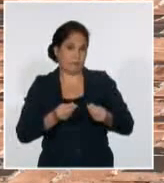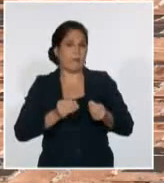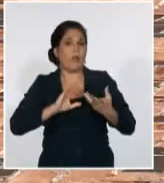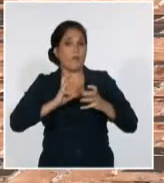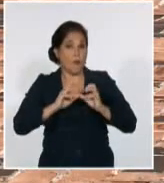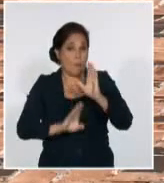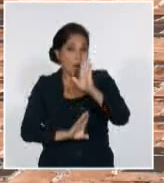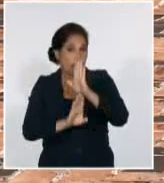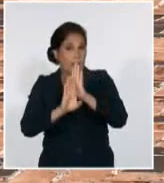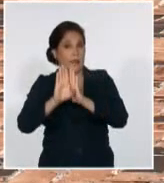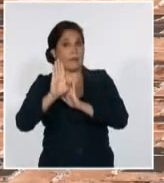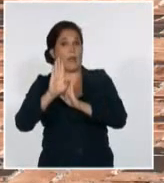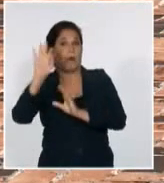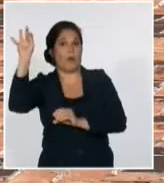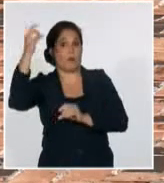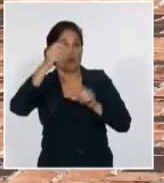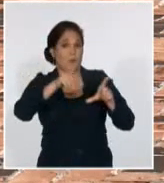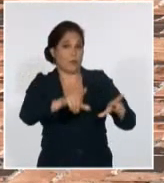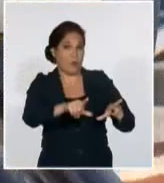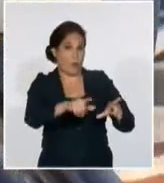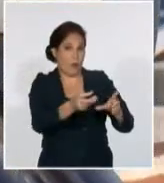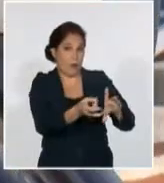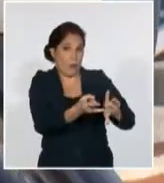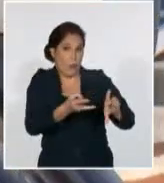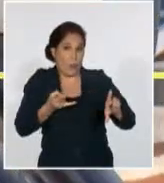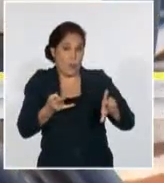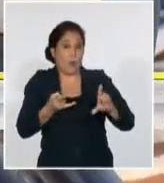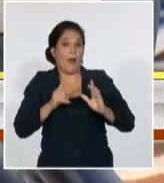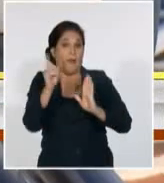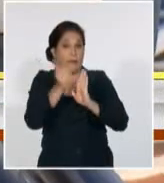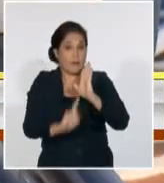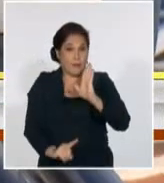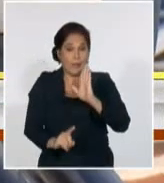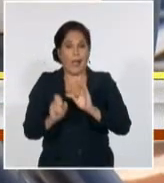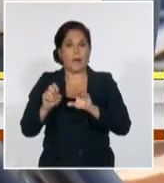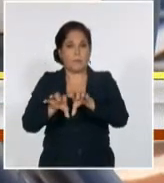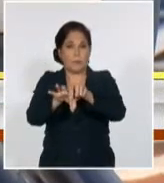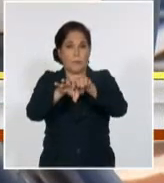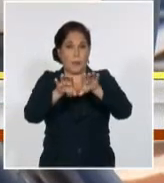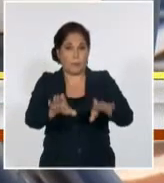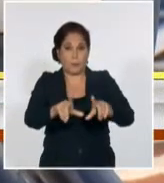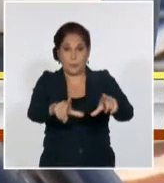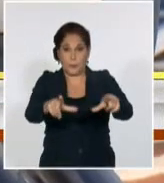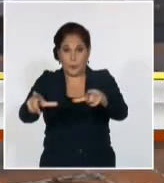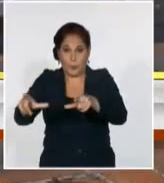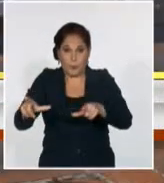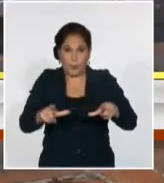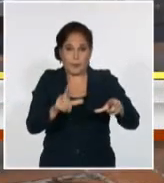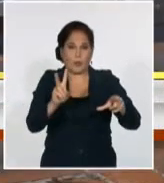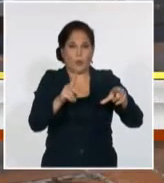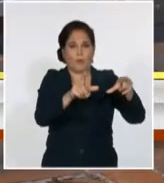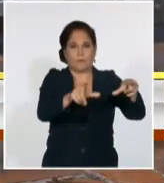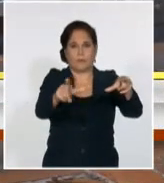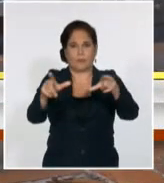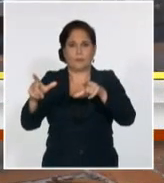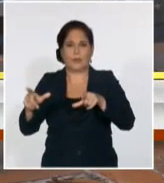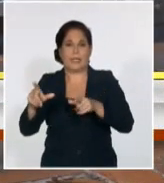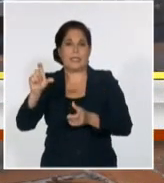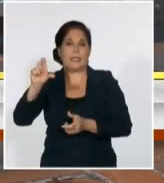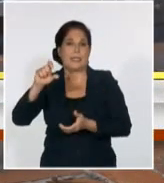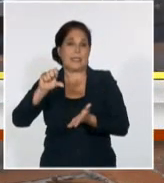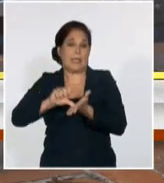de las fuentes renovables de energía en Cuba, está en fase final la instalación de dos módulos de paneles solares en el Centro Nacional